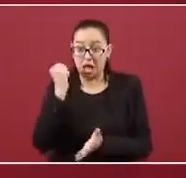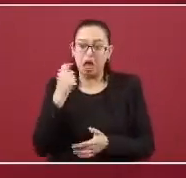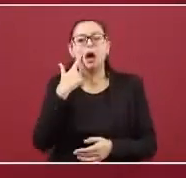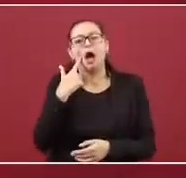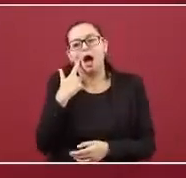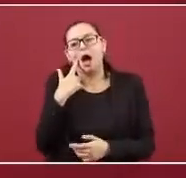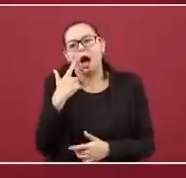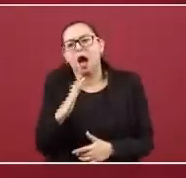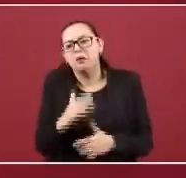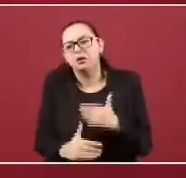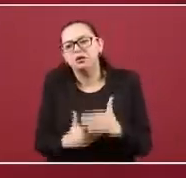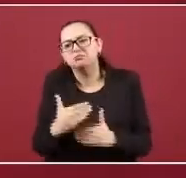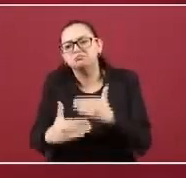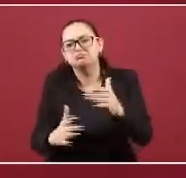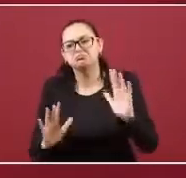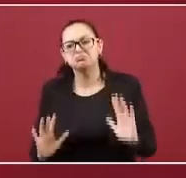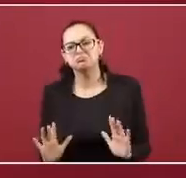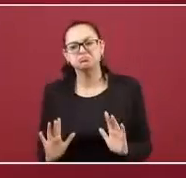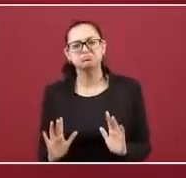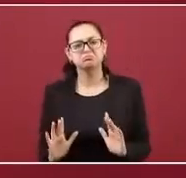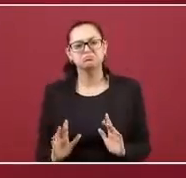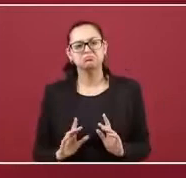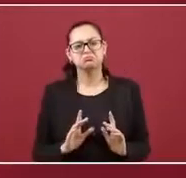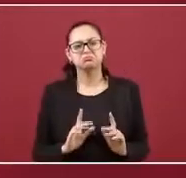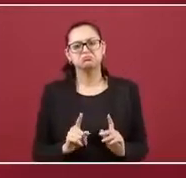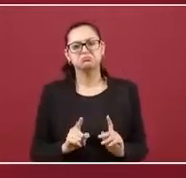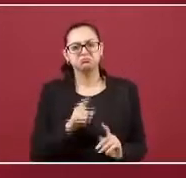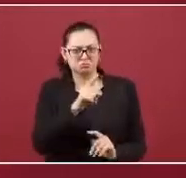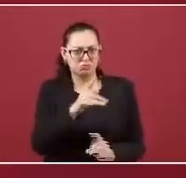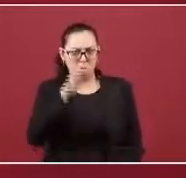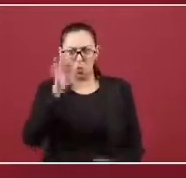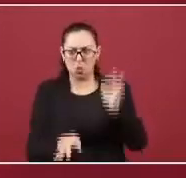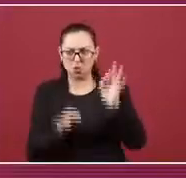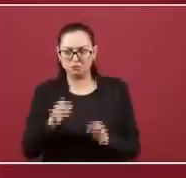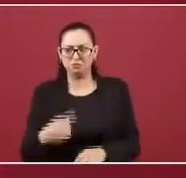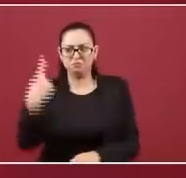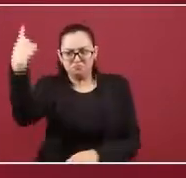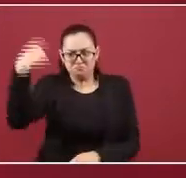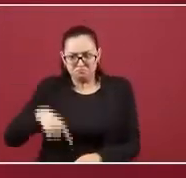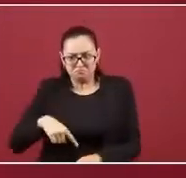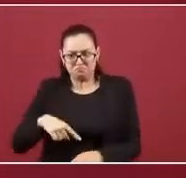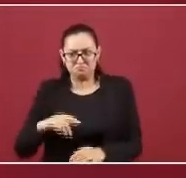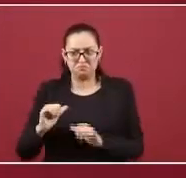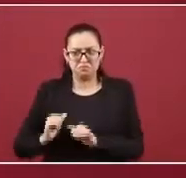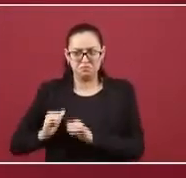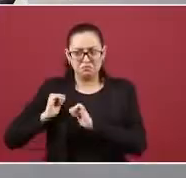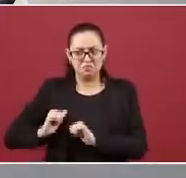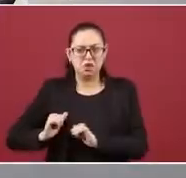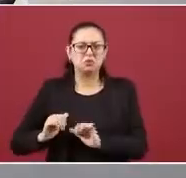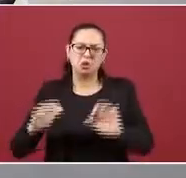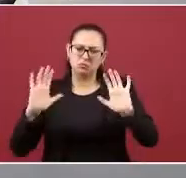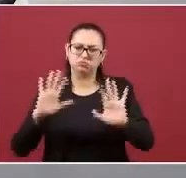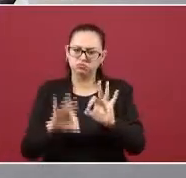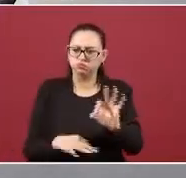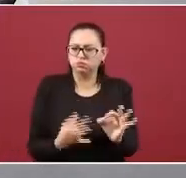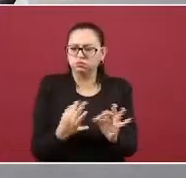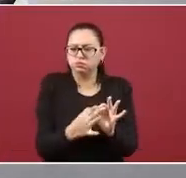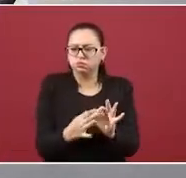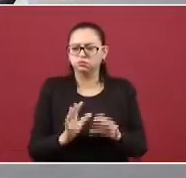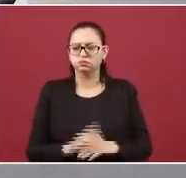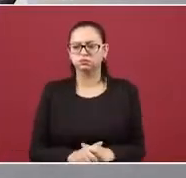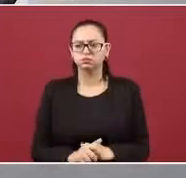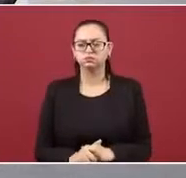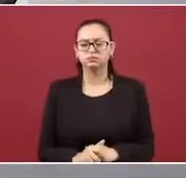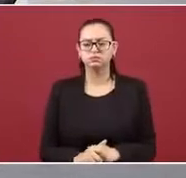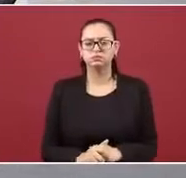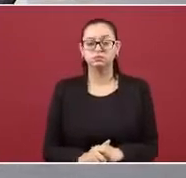cumplir con lo que nos pidan las autoridades judiciales. El caso